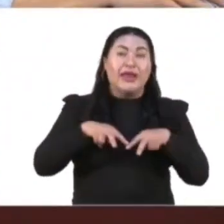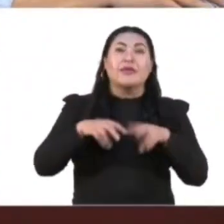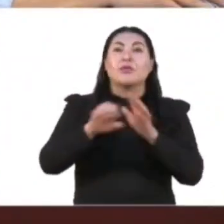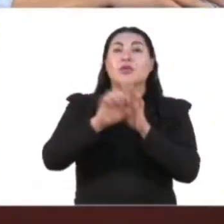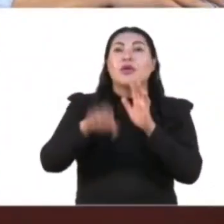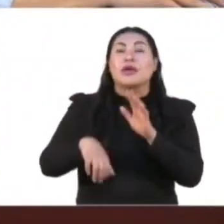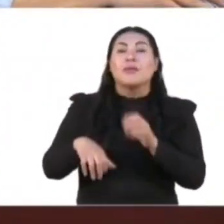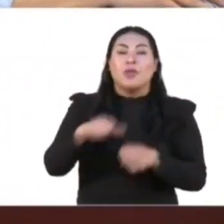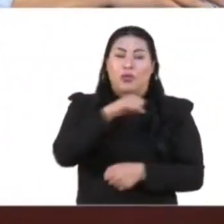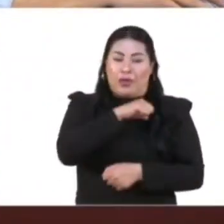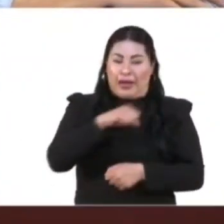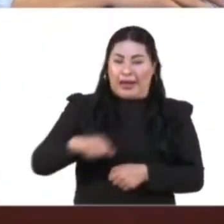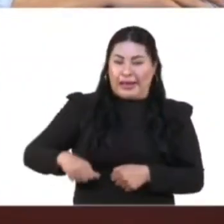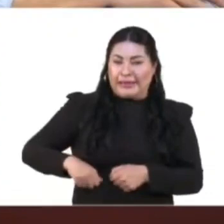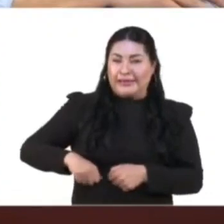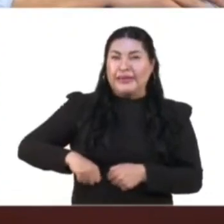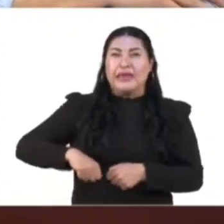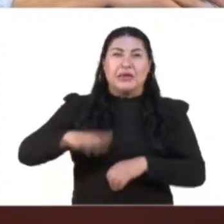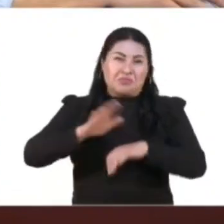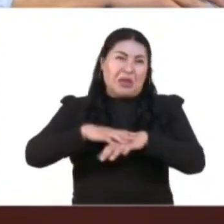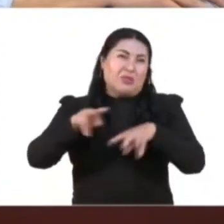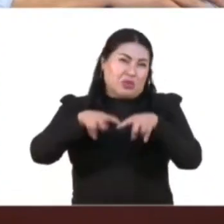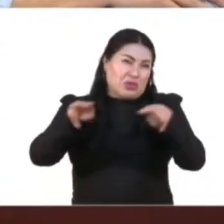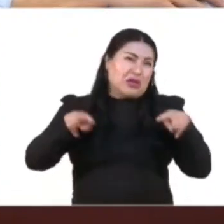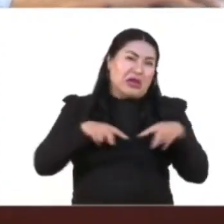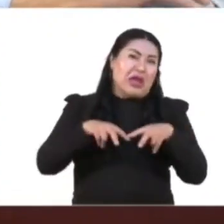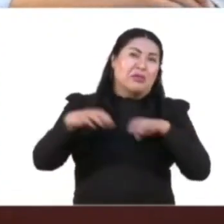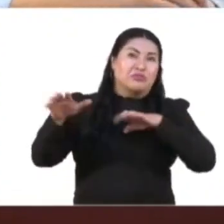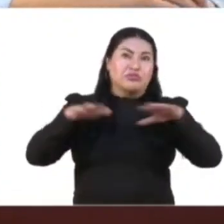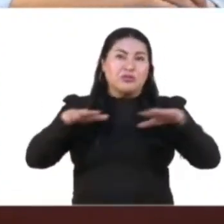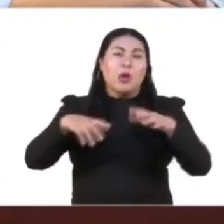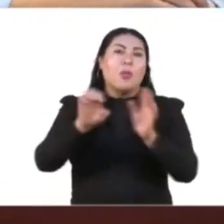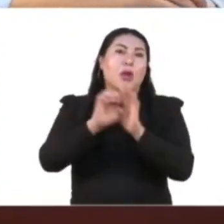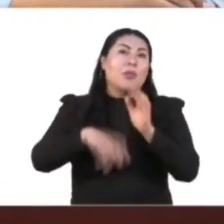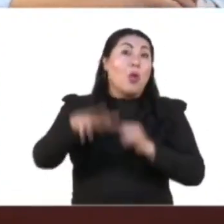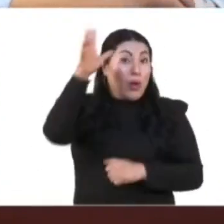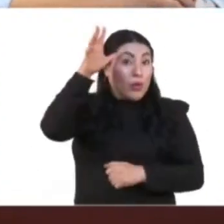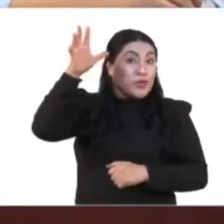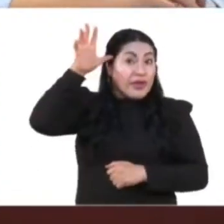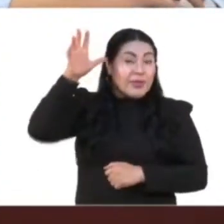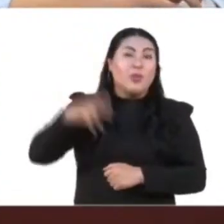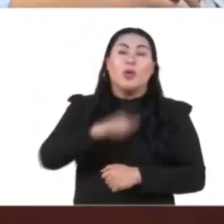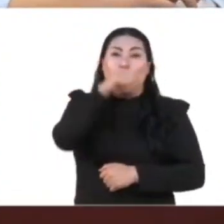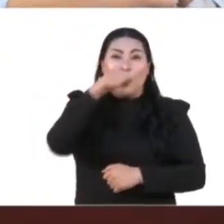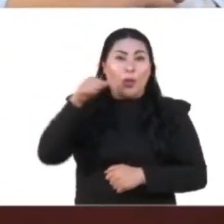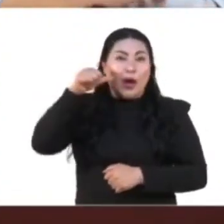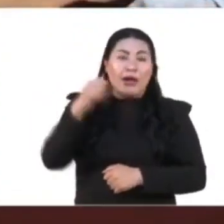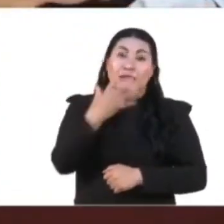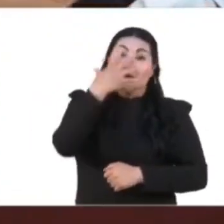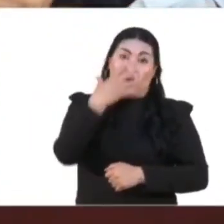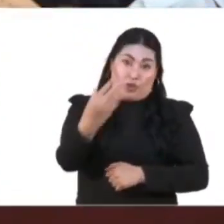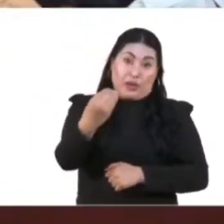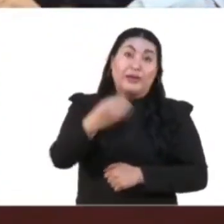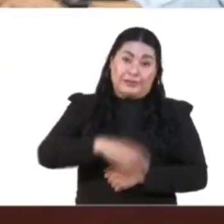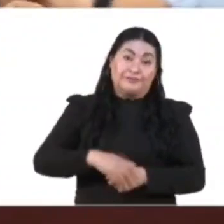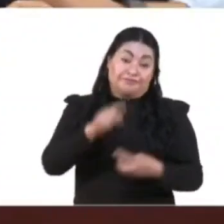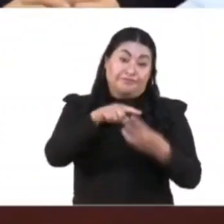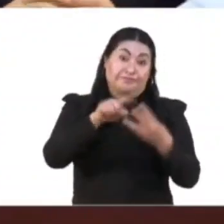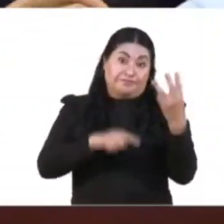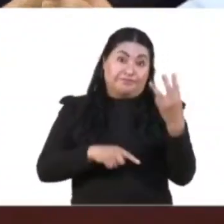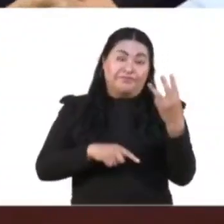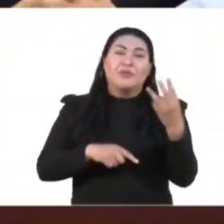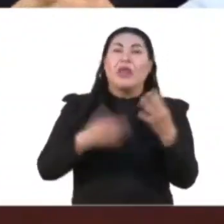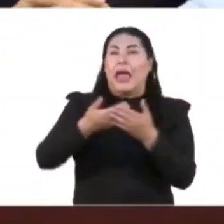muy vulnerables a sismos son particularmente Cuauhtémoc, Benito Juárez, Coyoacán. En el sismo